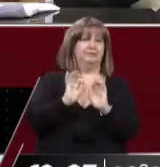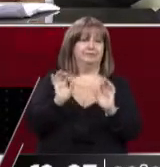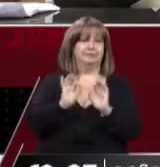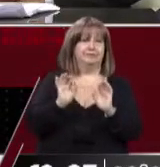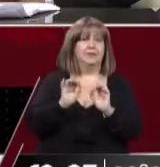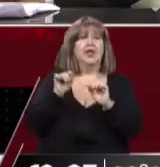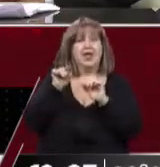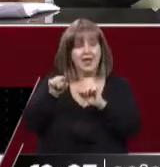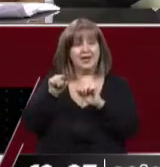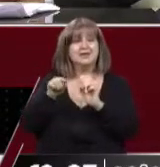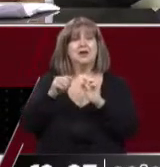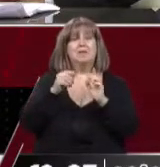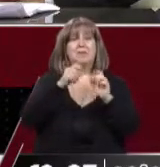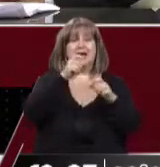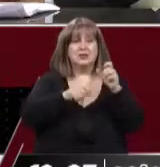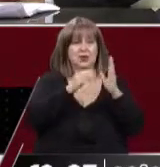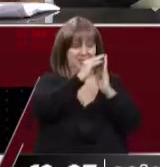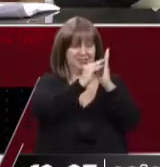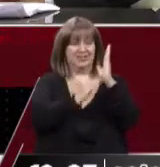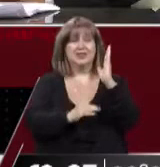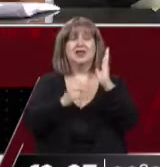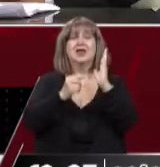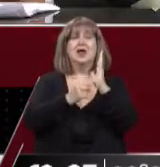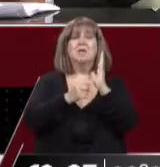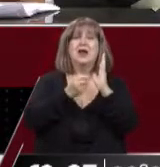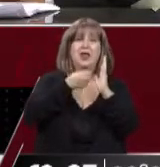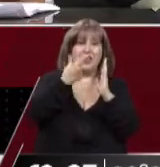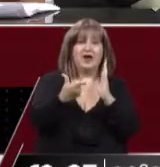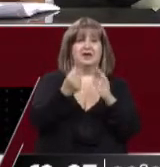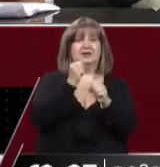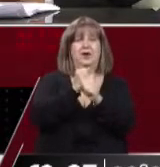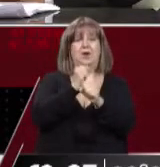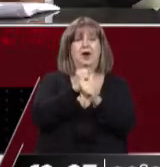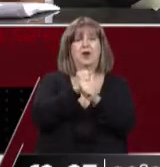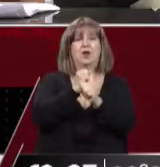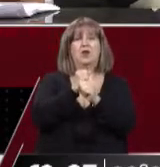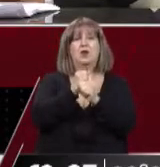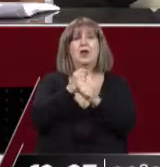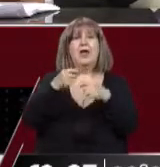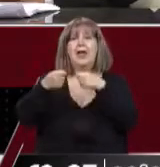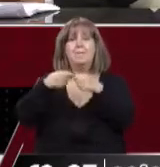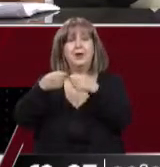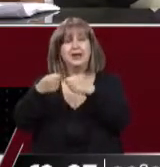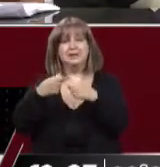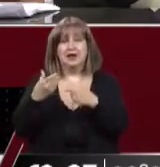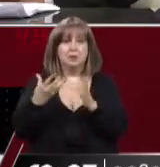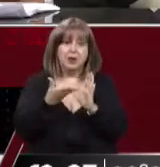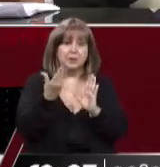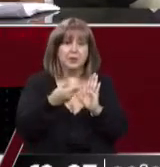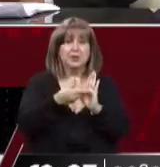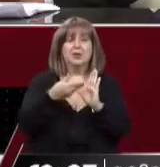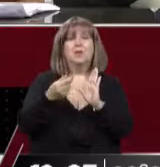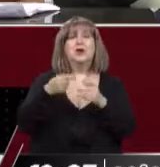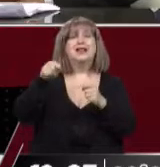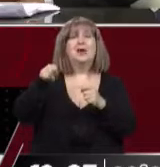se vuelque ese padrón, esa gente, hacia cada vez mayor trabajo genuino, que sean incorporados por empresas que también están inscriptas